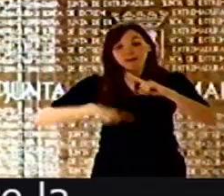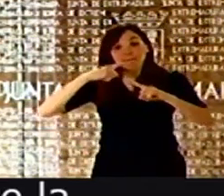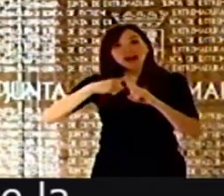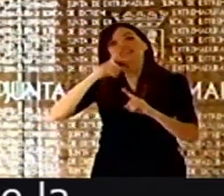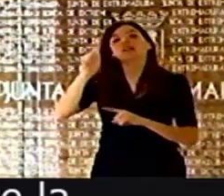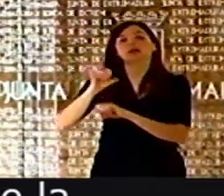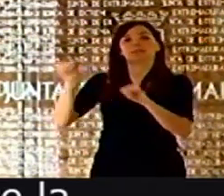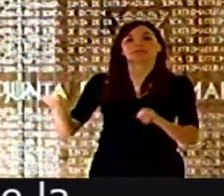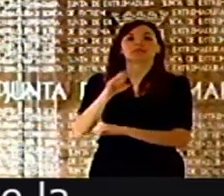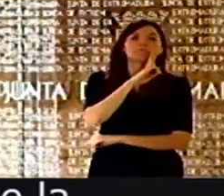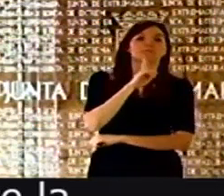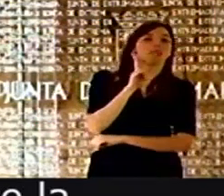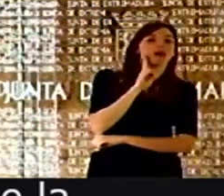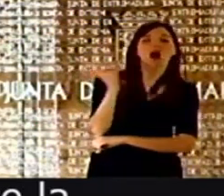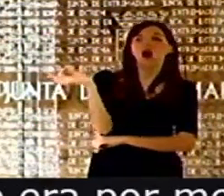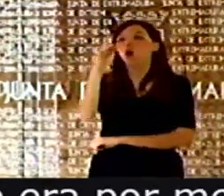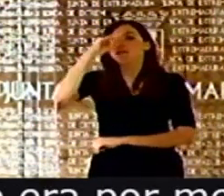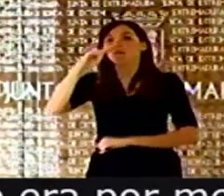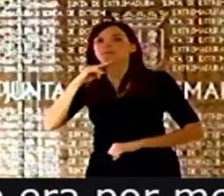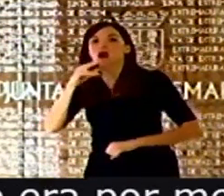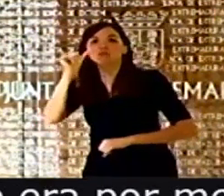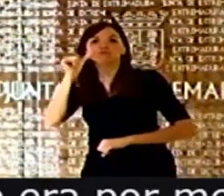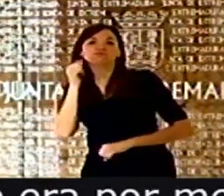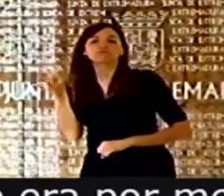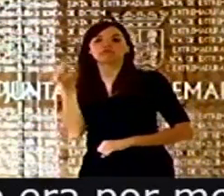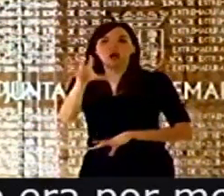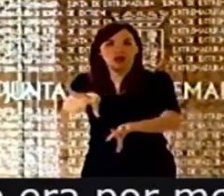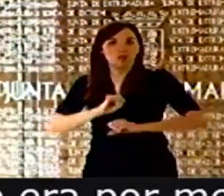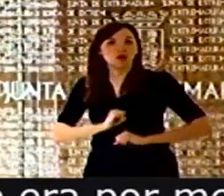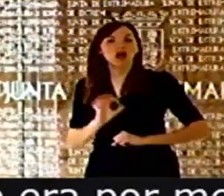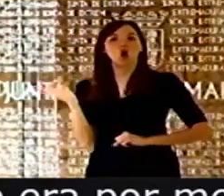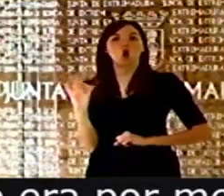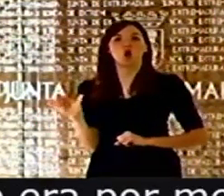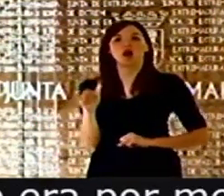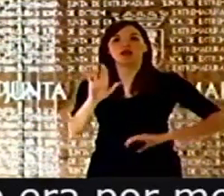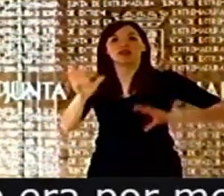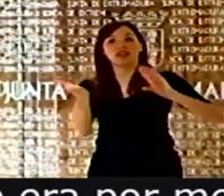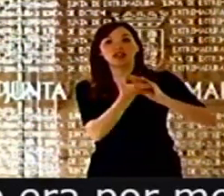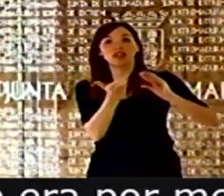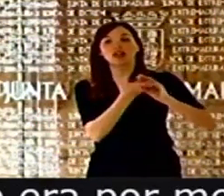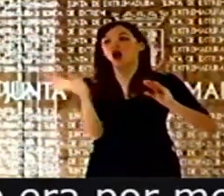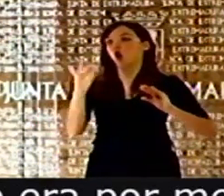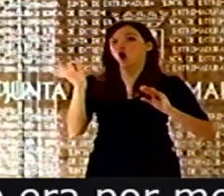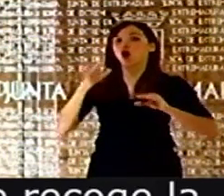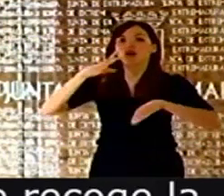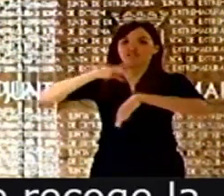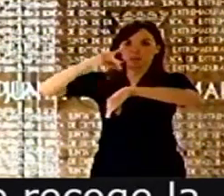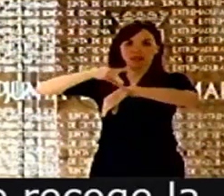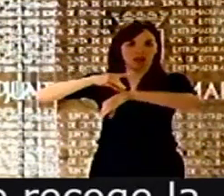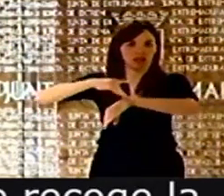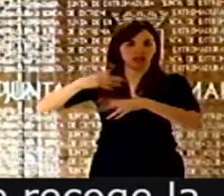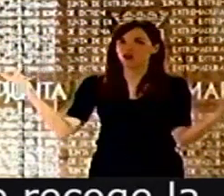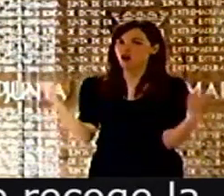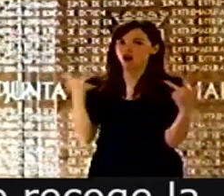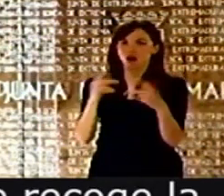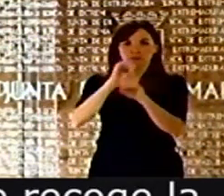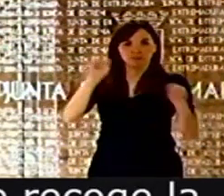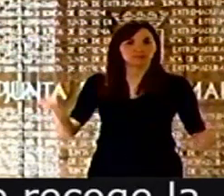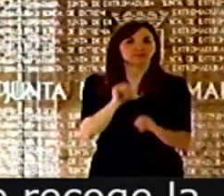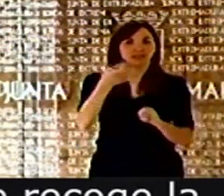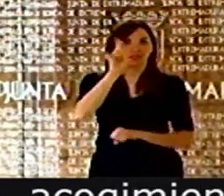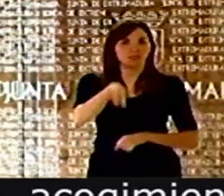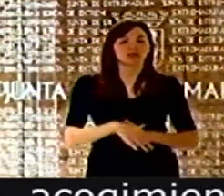maternidad, paternidad, adopción, acogimiento y excedencia voluntaria y la protección por enfermedad grave. Las nuevas medidas de este decreto de